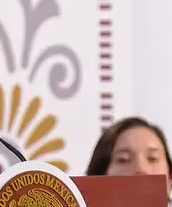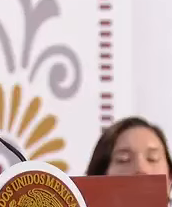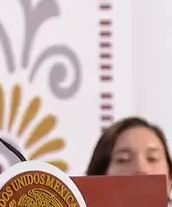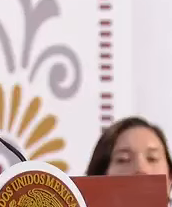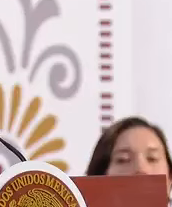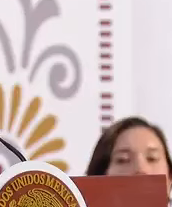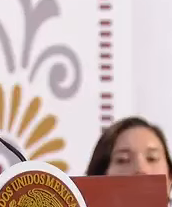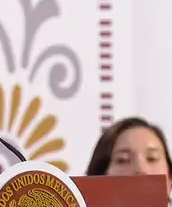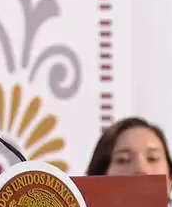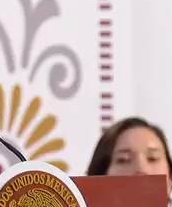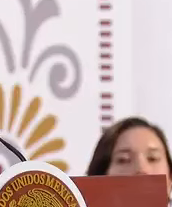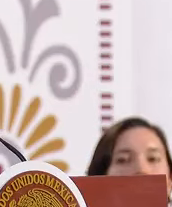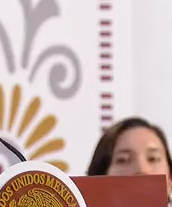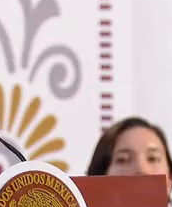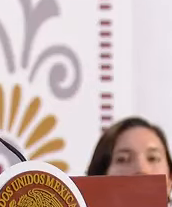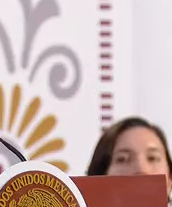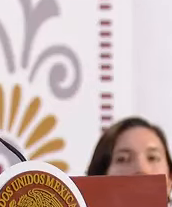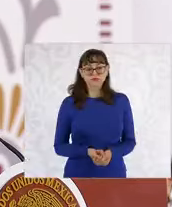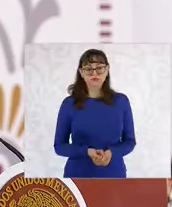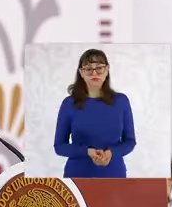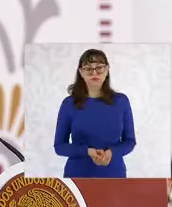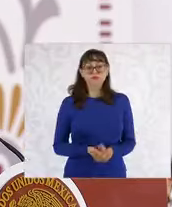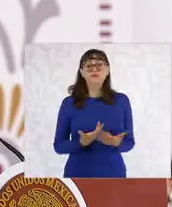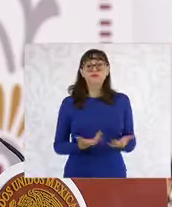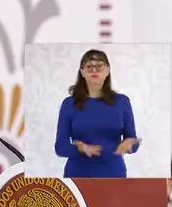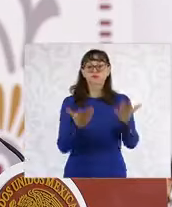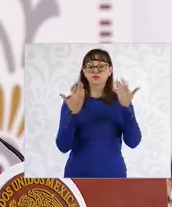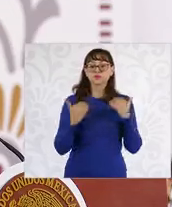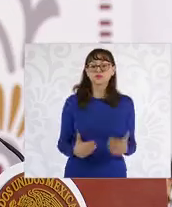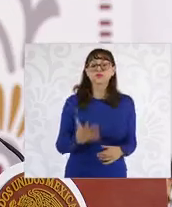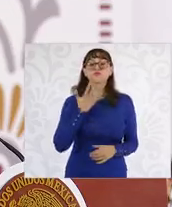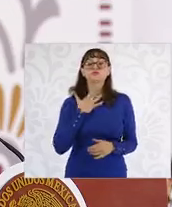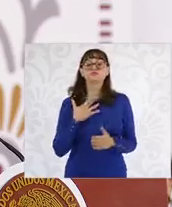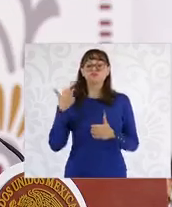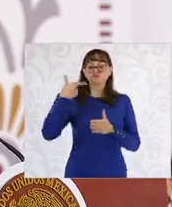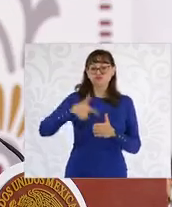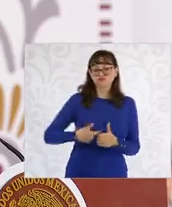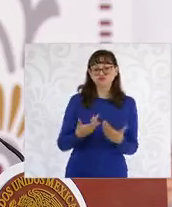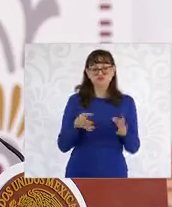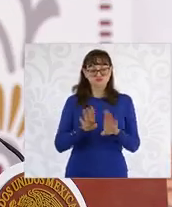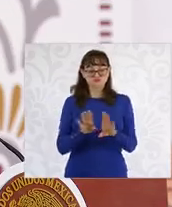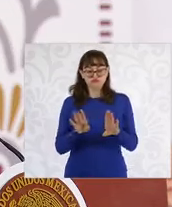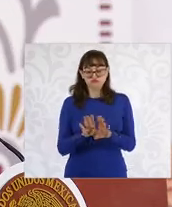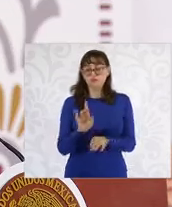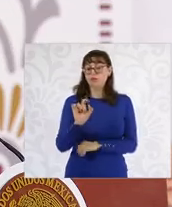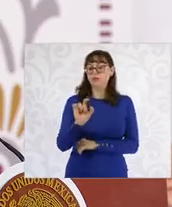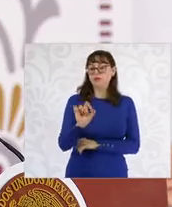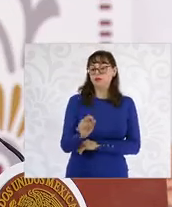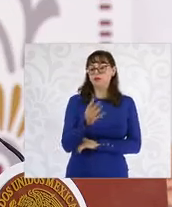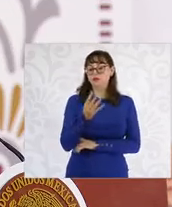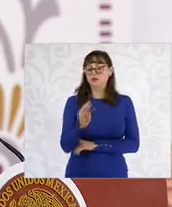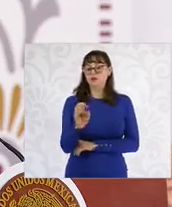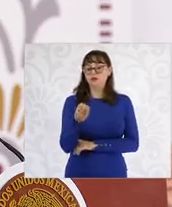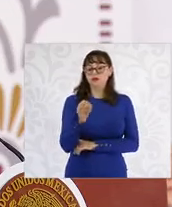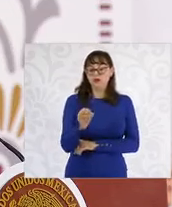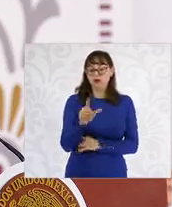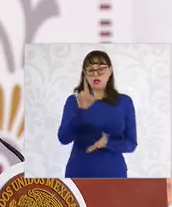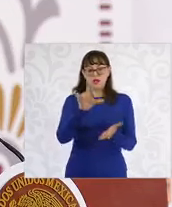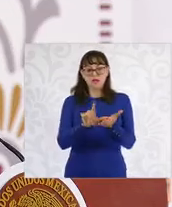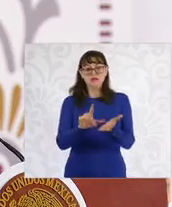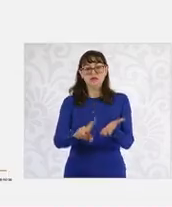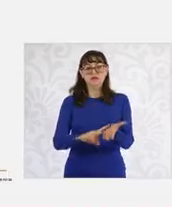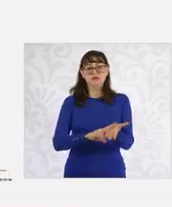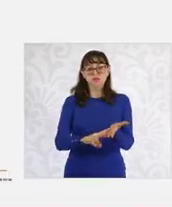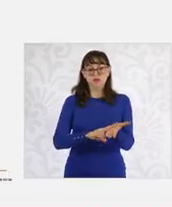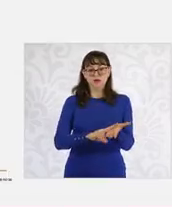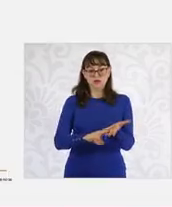promedio. Damos paso al reporte quién es quién en el precio de los combustibles. Para el 24 de octubre, el precio promedio por litro de la